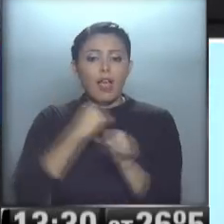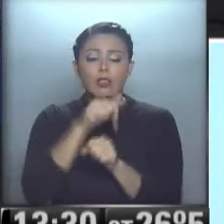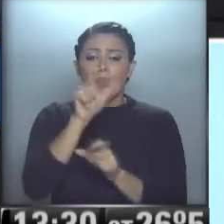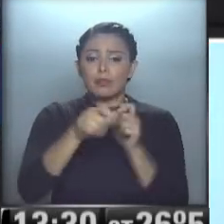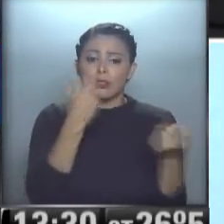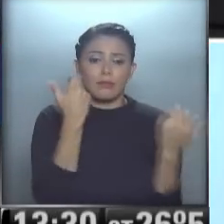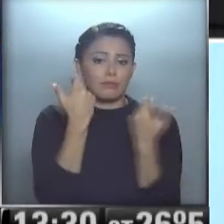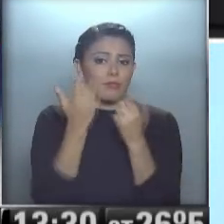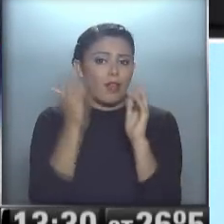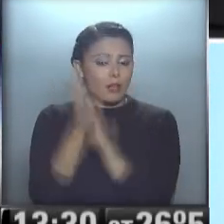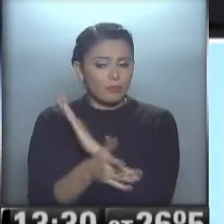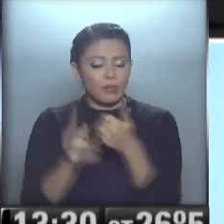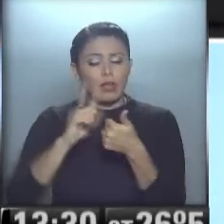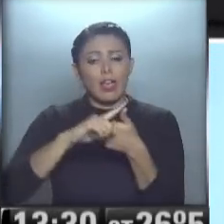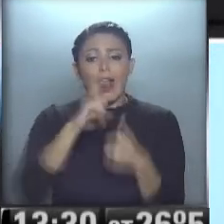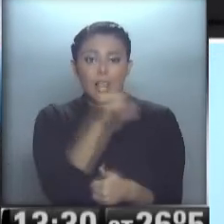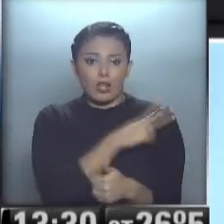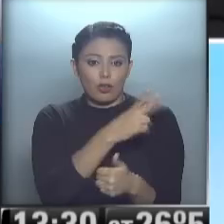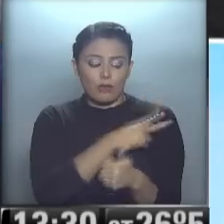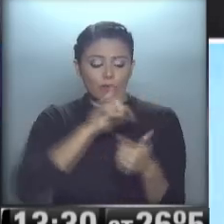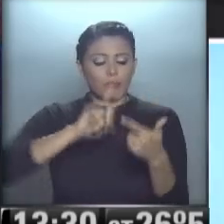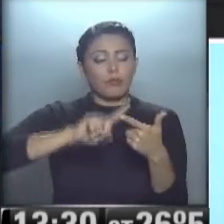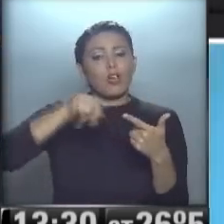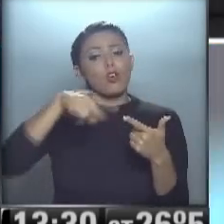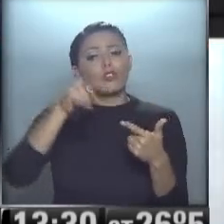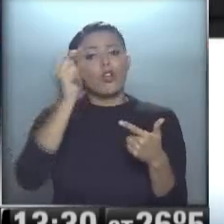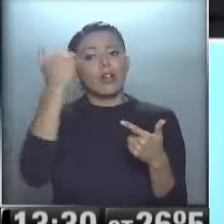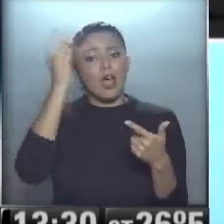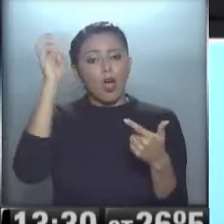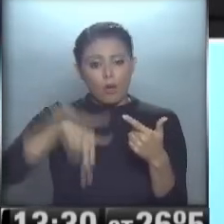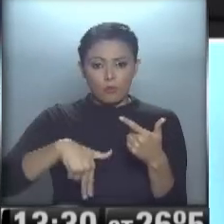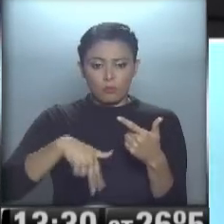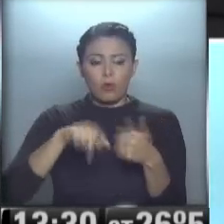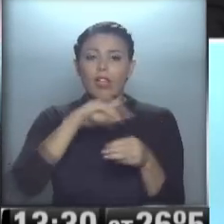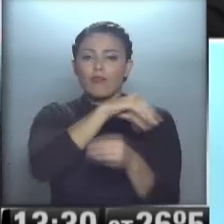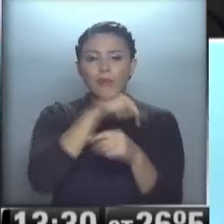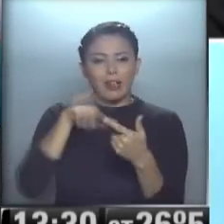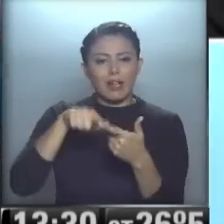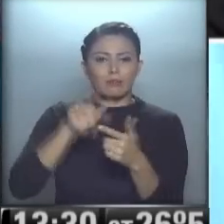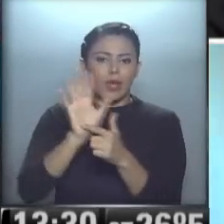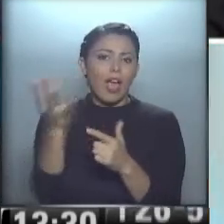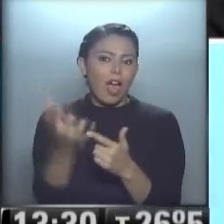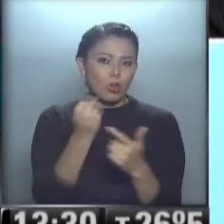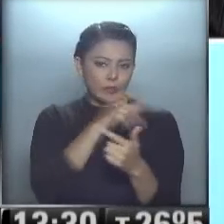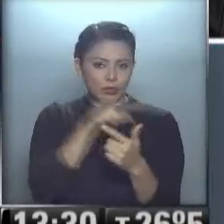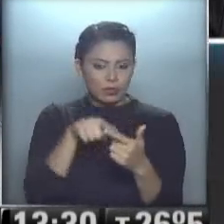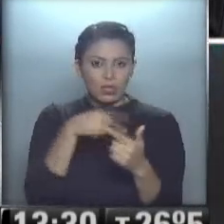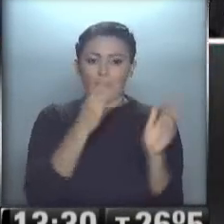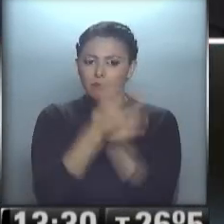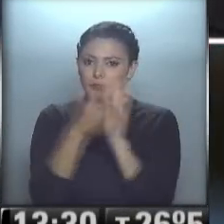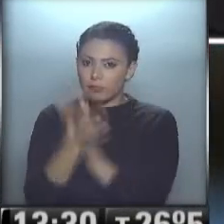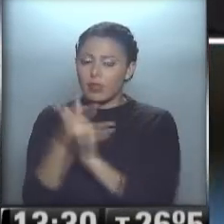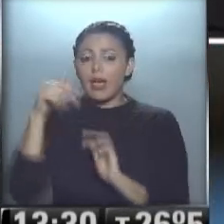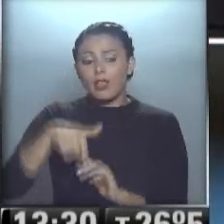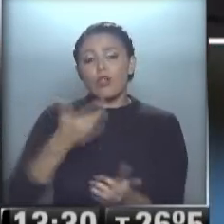cantero que es el jefe de la banda y Ramón Machuca que es un hijo adoptivo de los Canteros obviamente Esto va a ser apelado